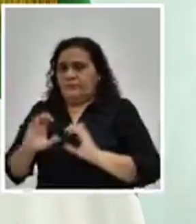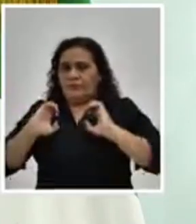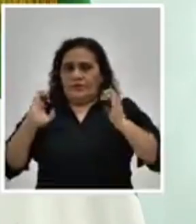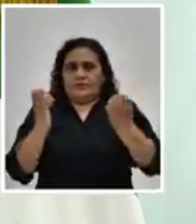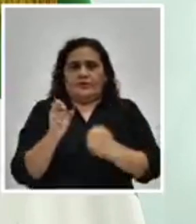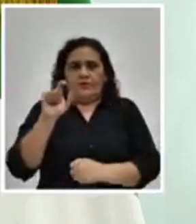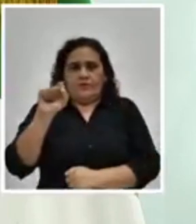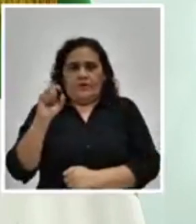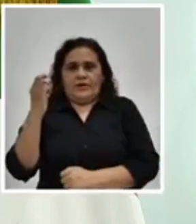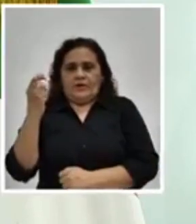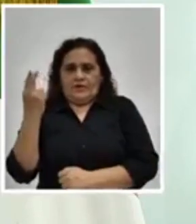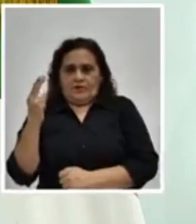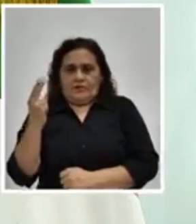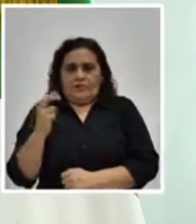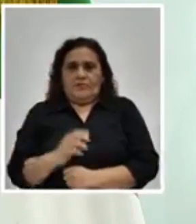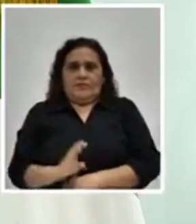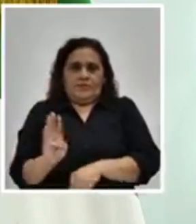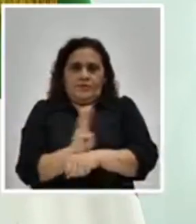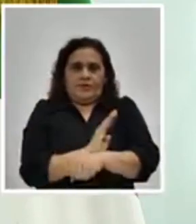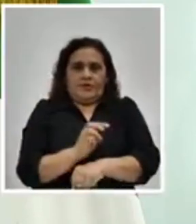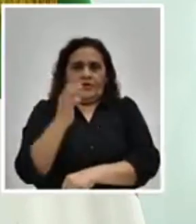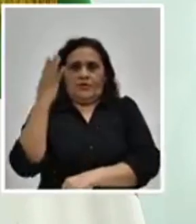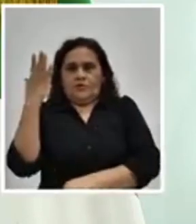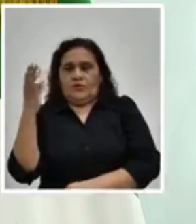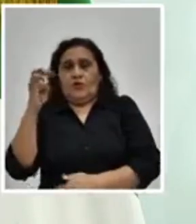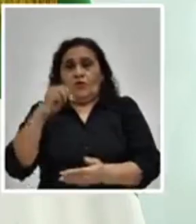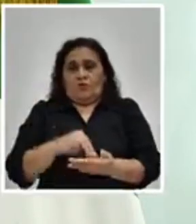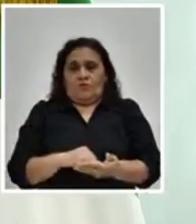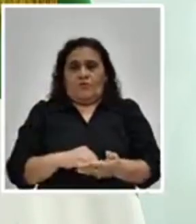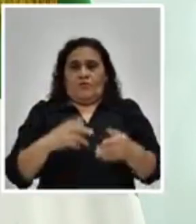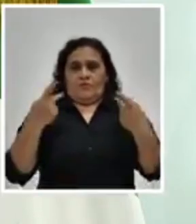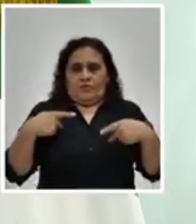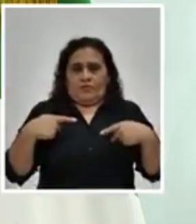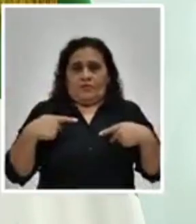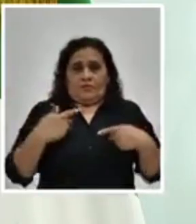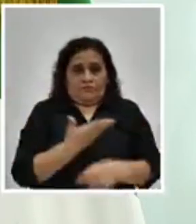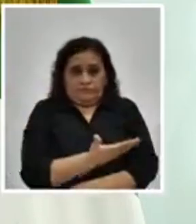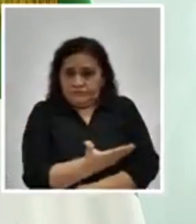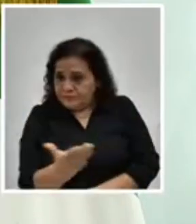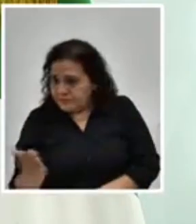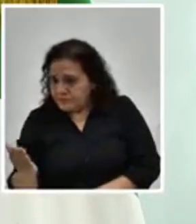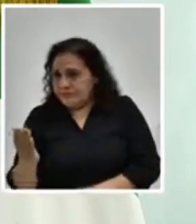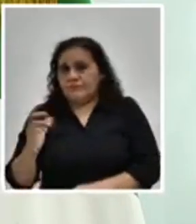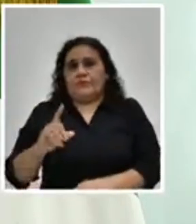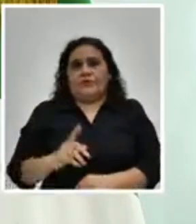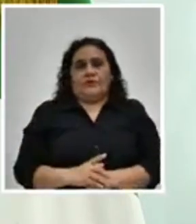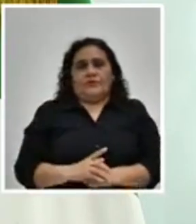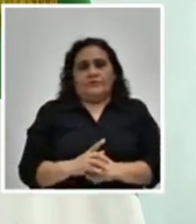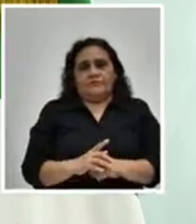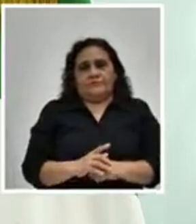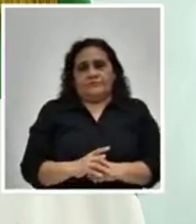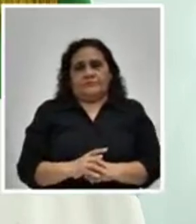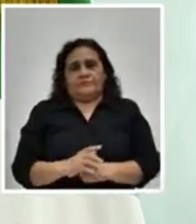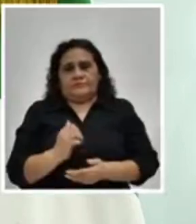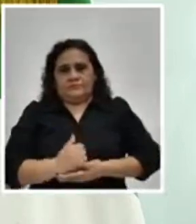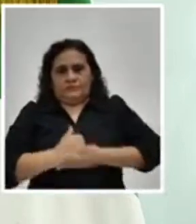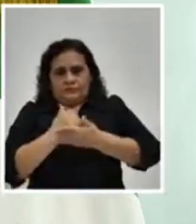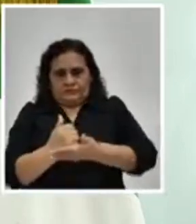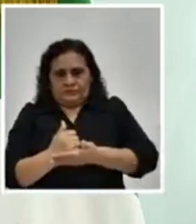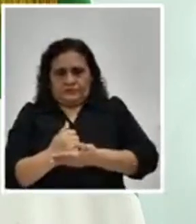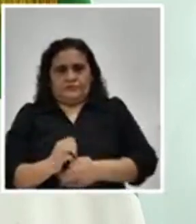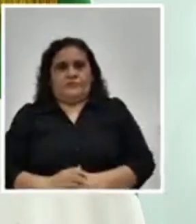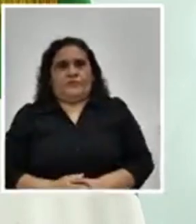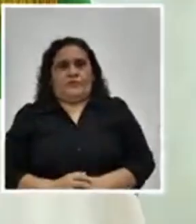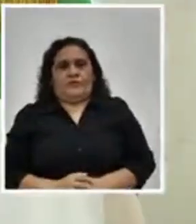Noviembre en beneficio de 5.000 atletas y público en general, destacando las siguientes